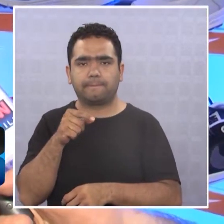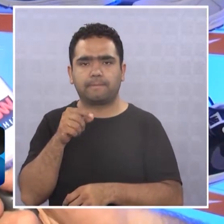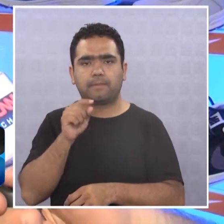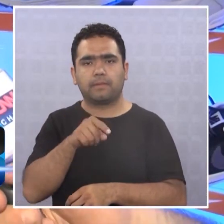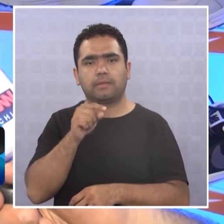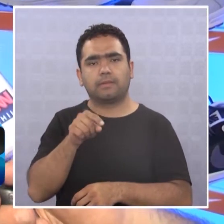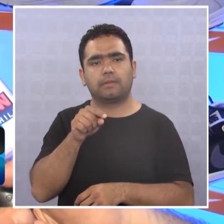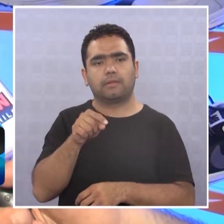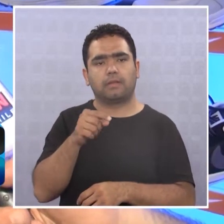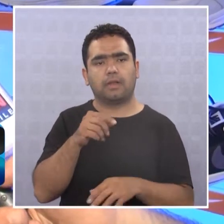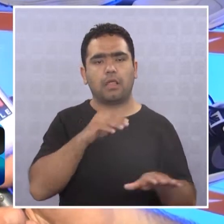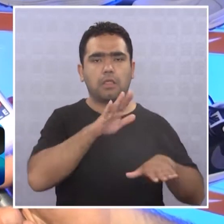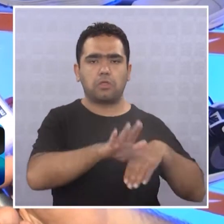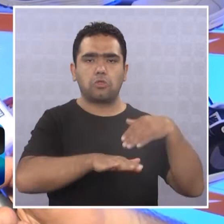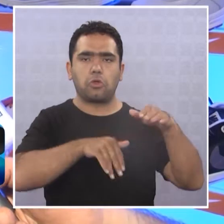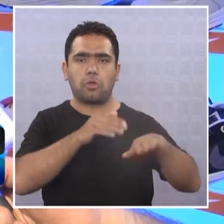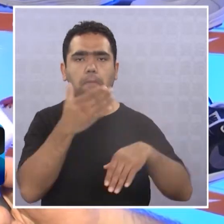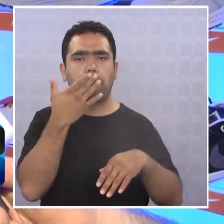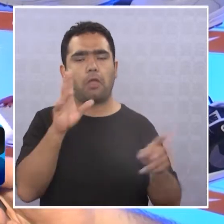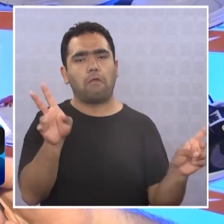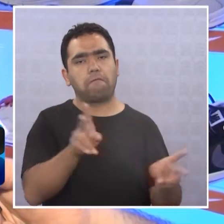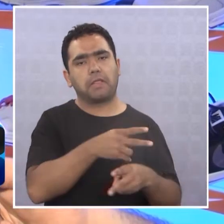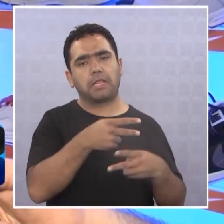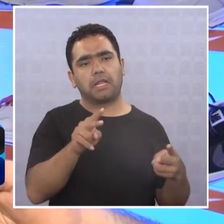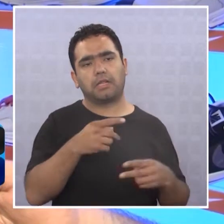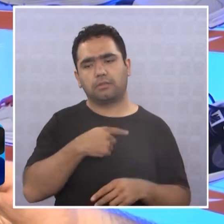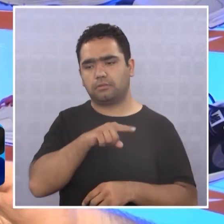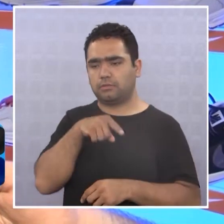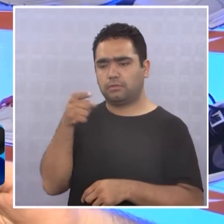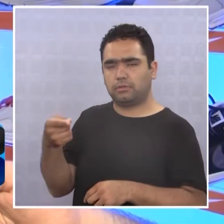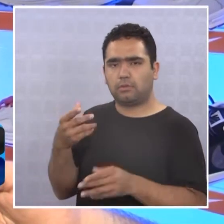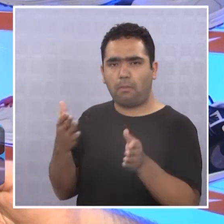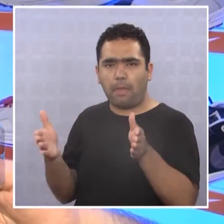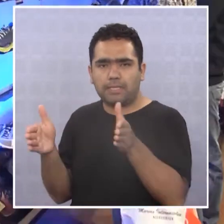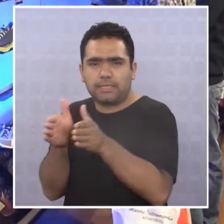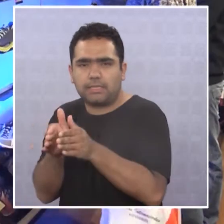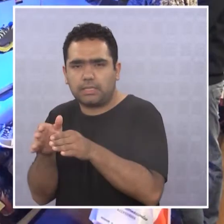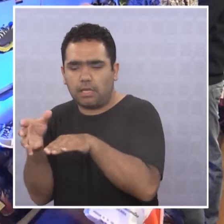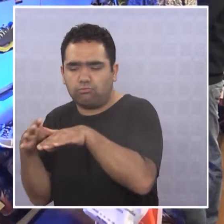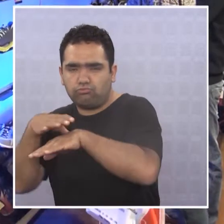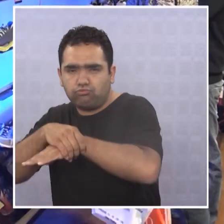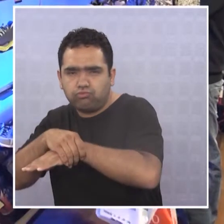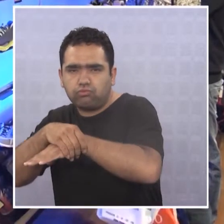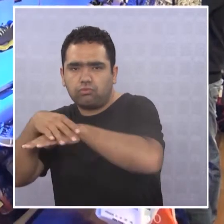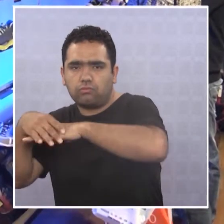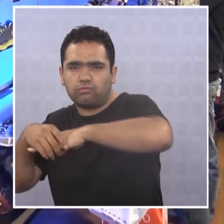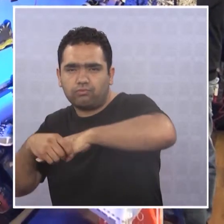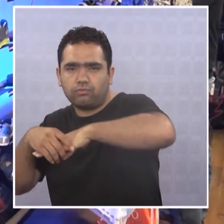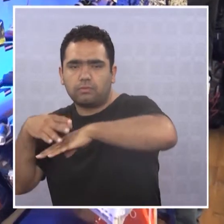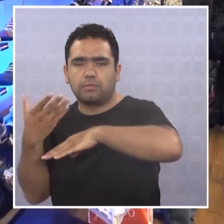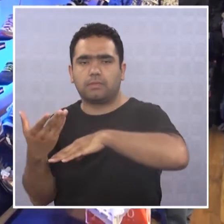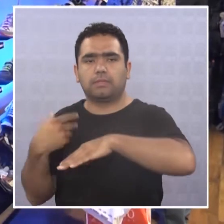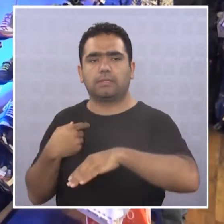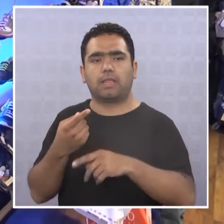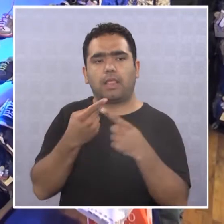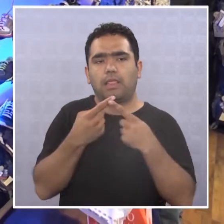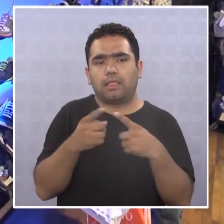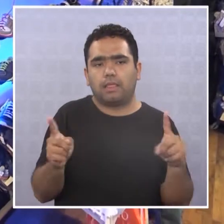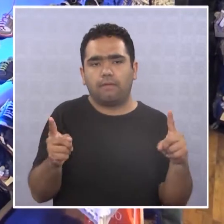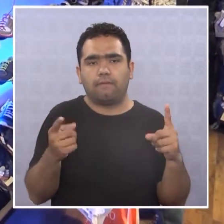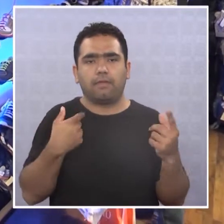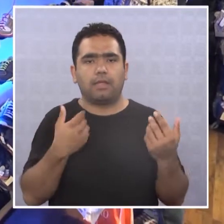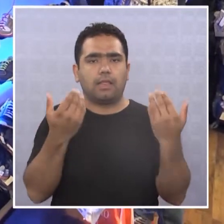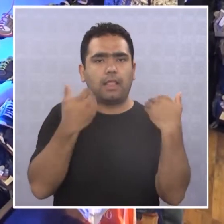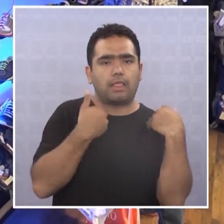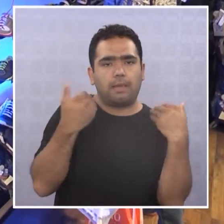la de trote trae mejor ventilación la de tres que son más sellada son temas de diferentes tipos de